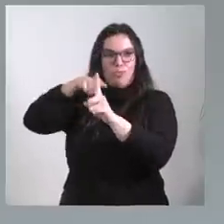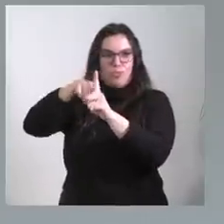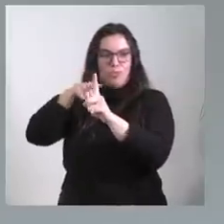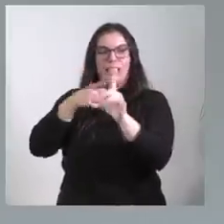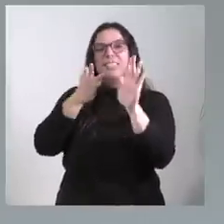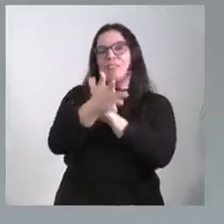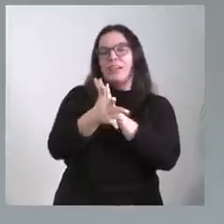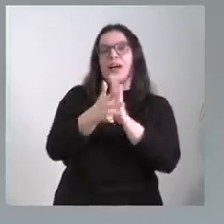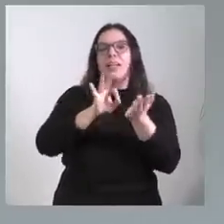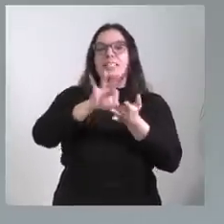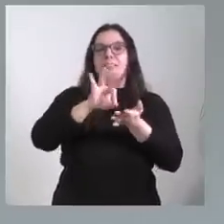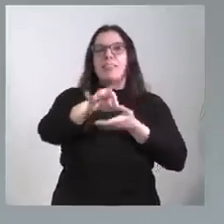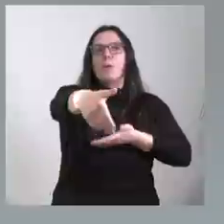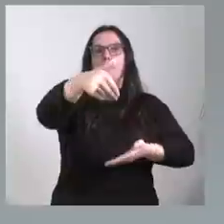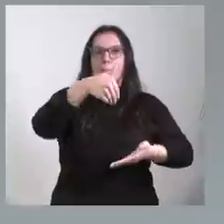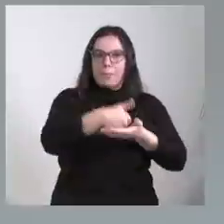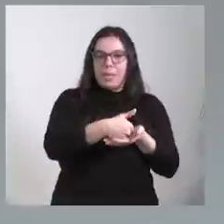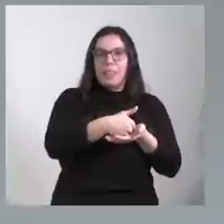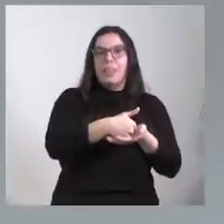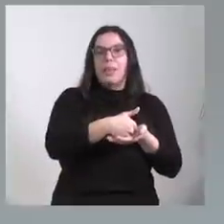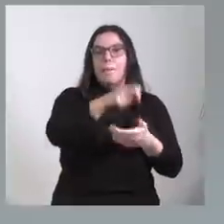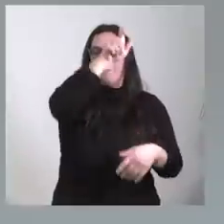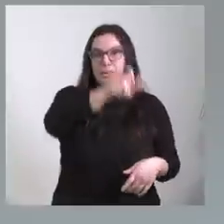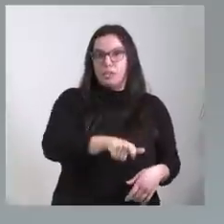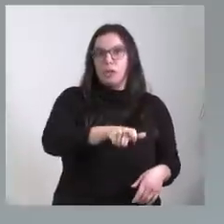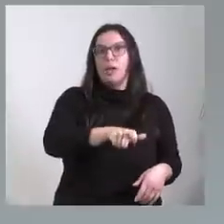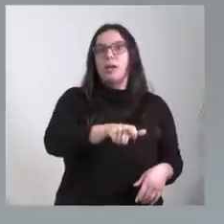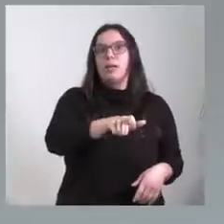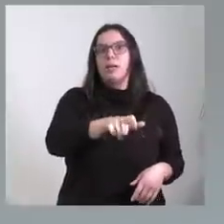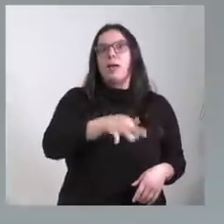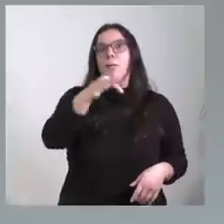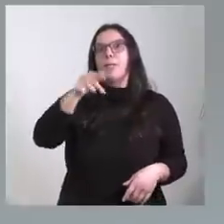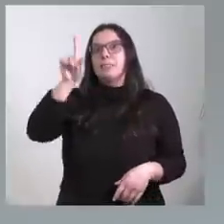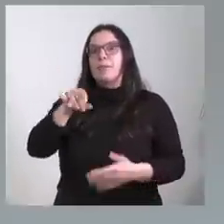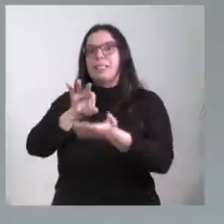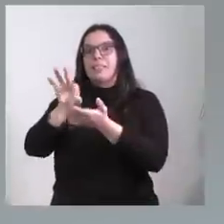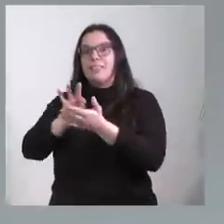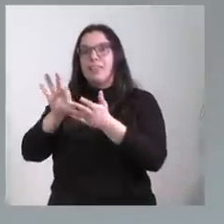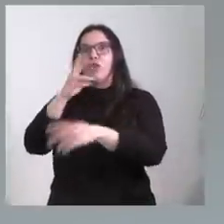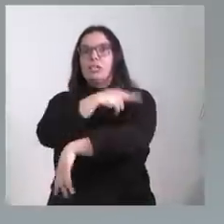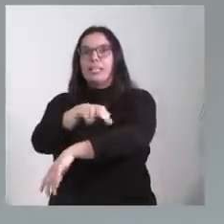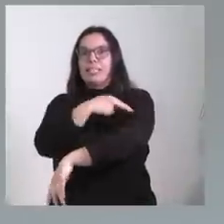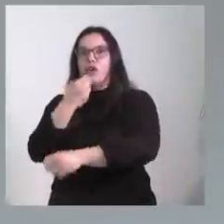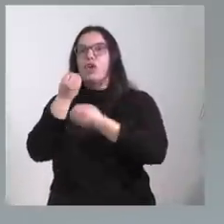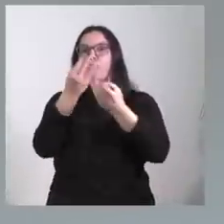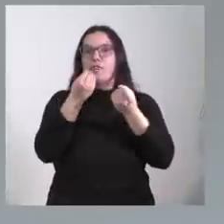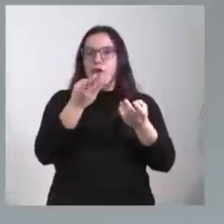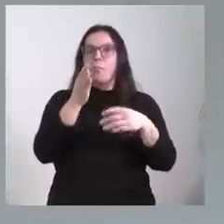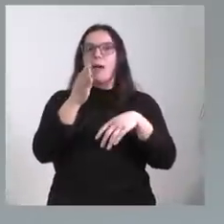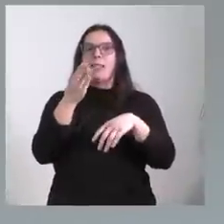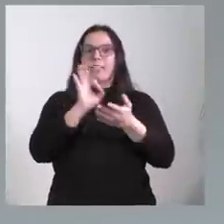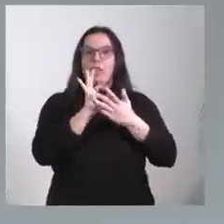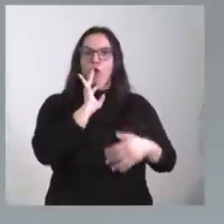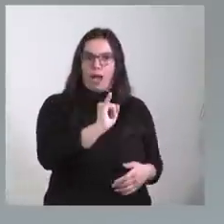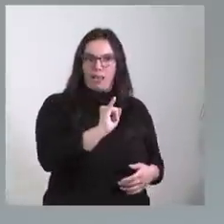un servicio solicitado por parte de la persona sino que por parte también de estudios sanitario se va a informar de la existencia de ese servicio en la medida en que